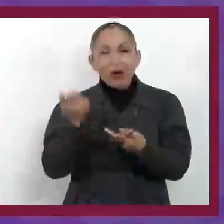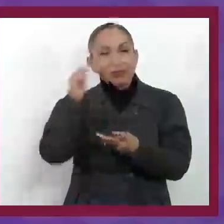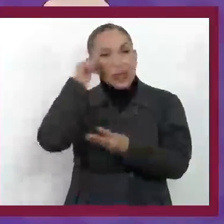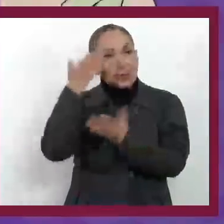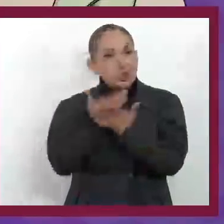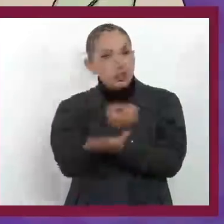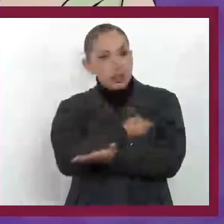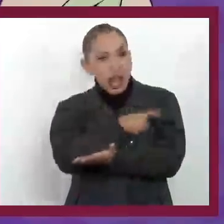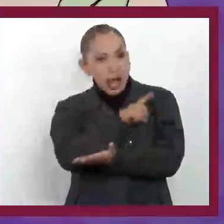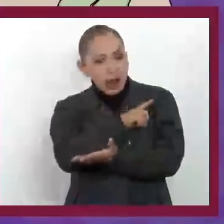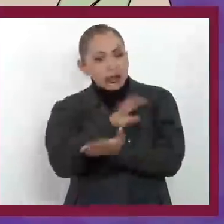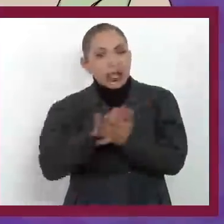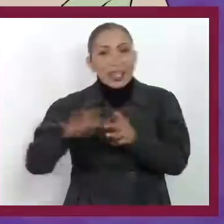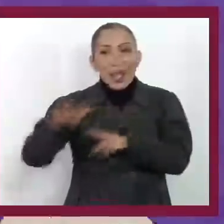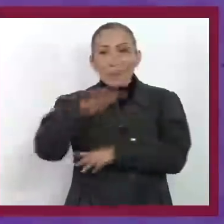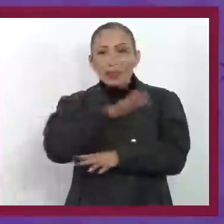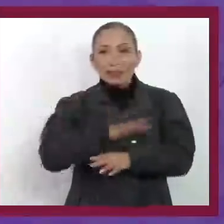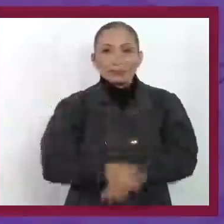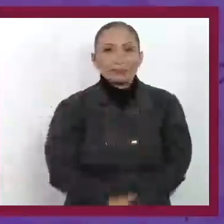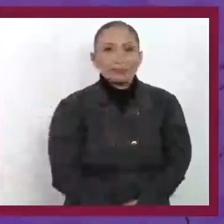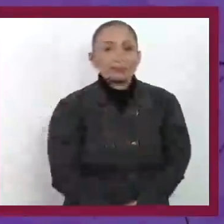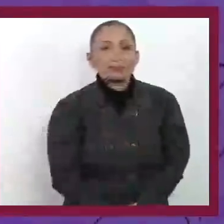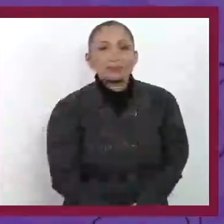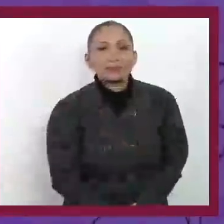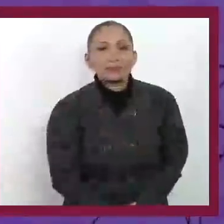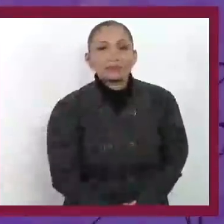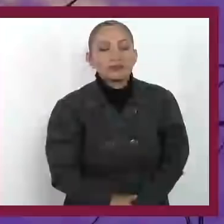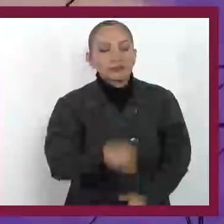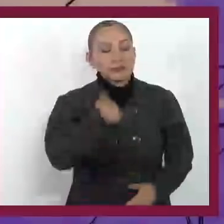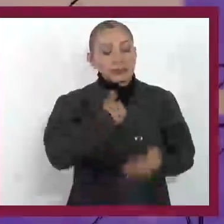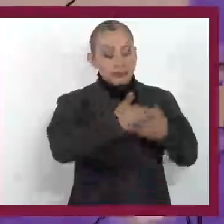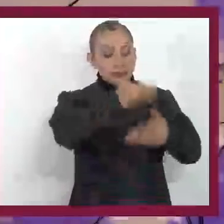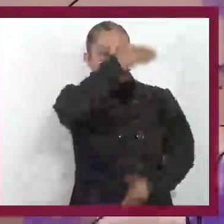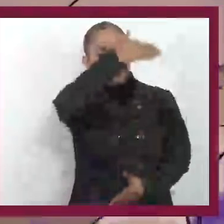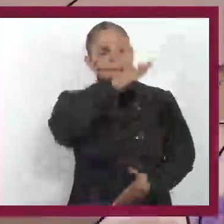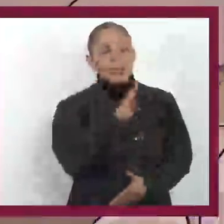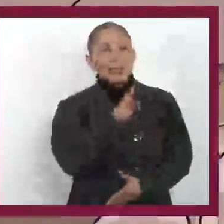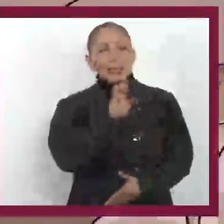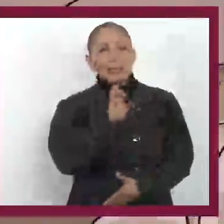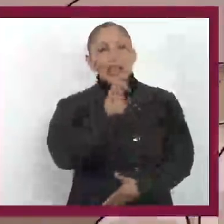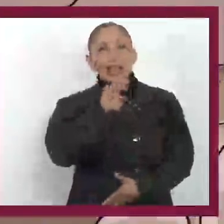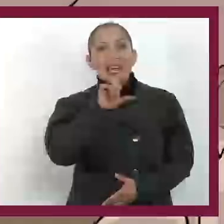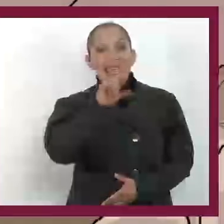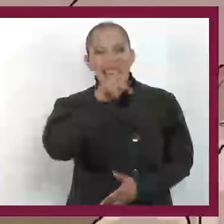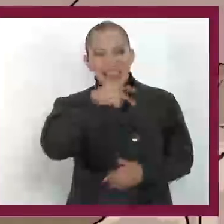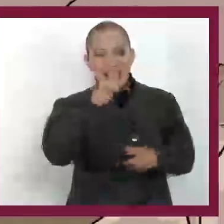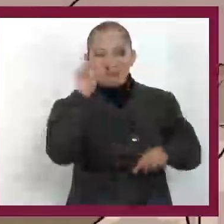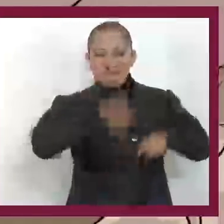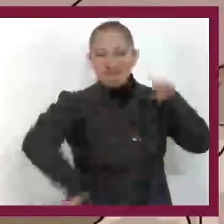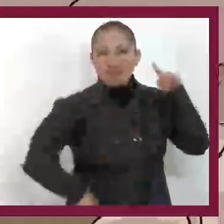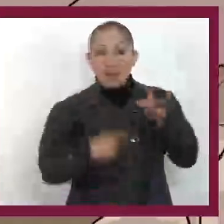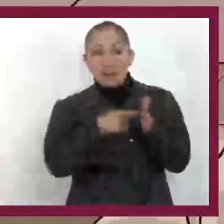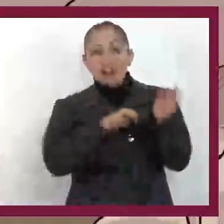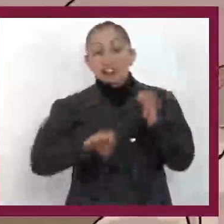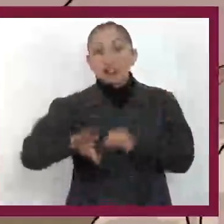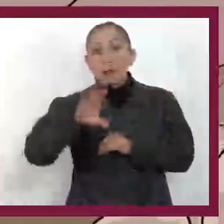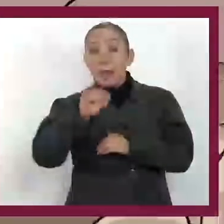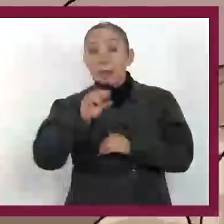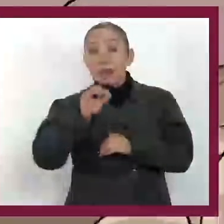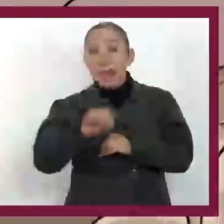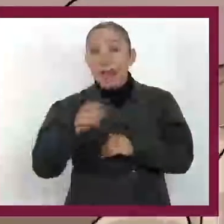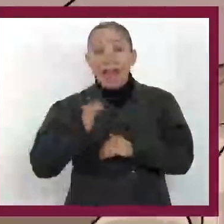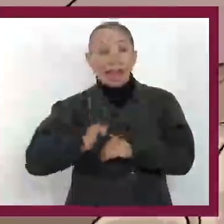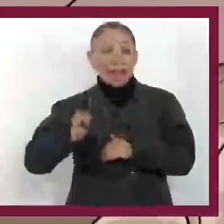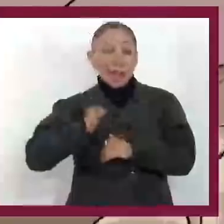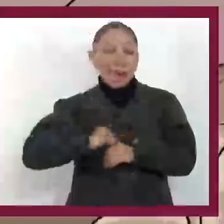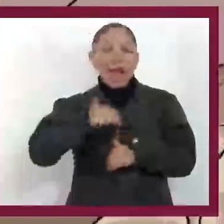servicios de salud y medio ambiente. Tras la caída del Muro de Berlín, en 1990, la antigua República